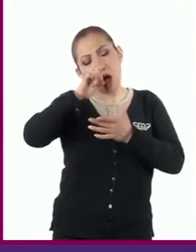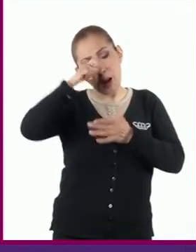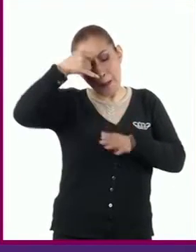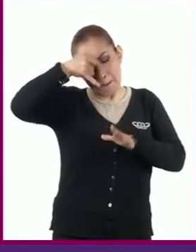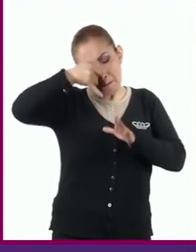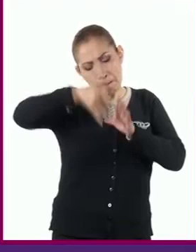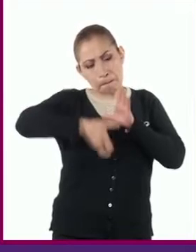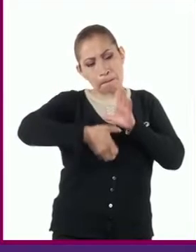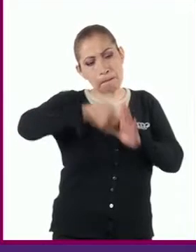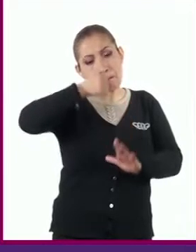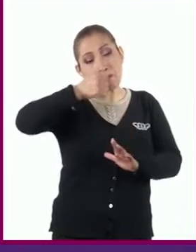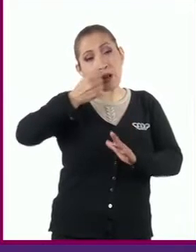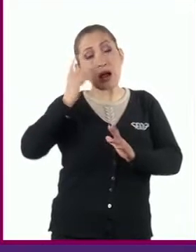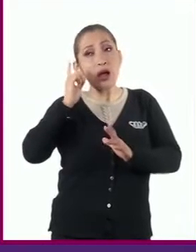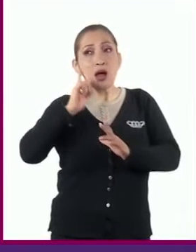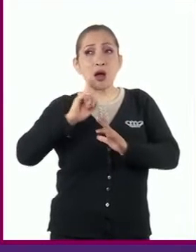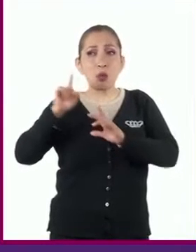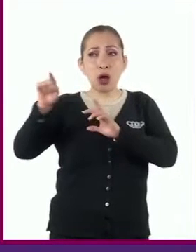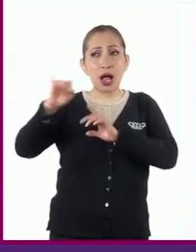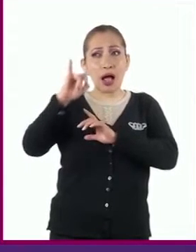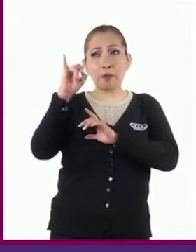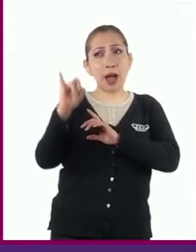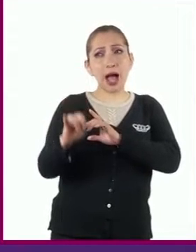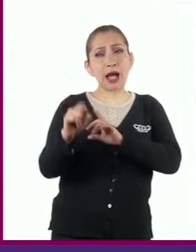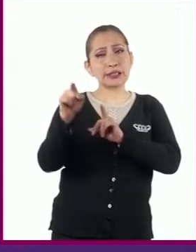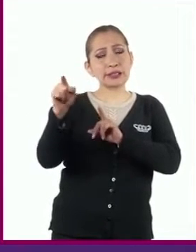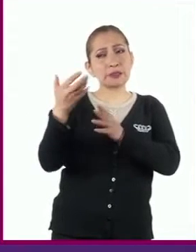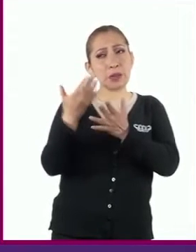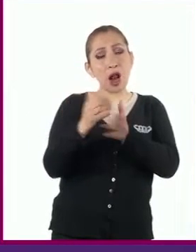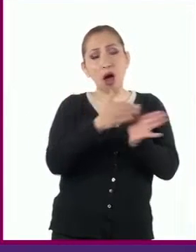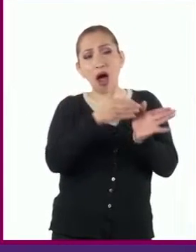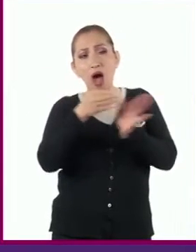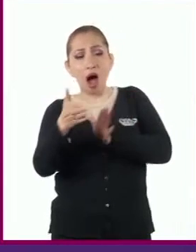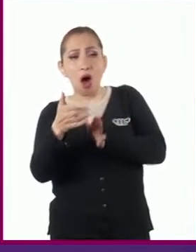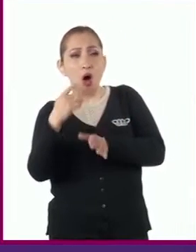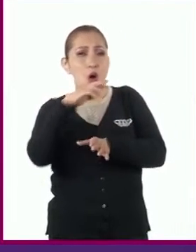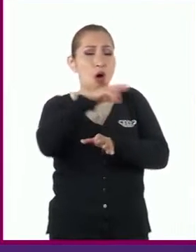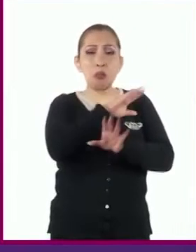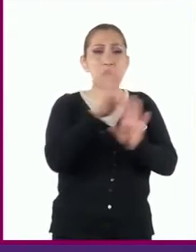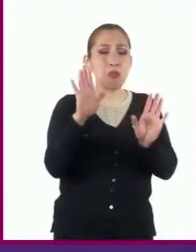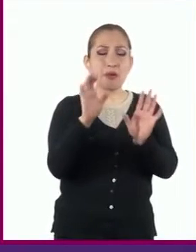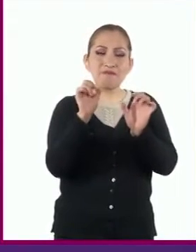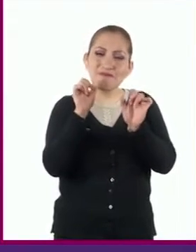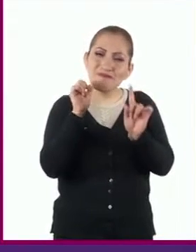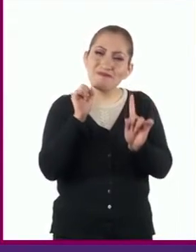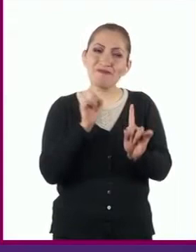entera. La musa jamás espera, ni se atrasa, ni se apura,